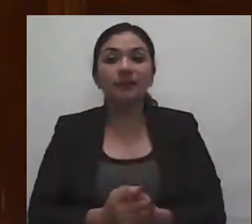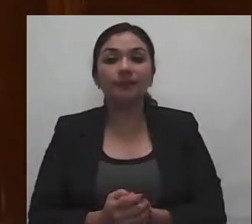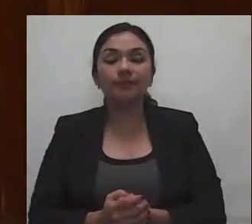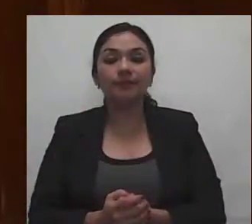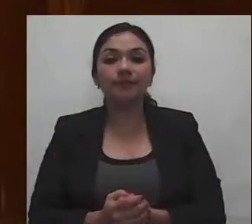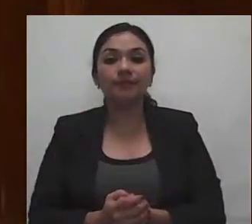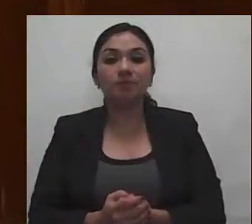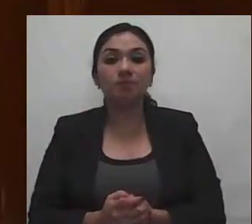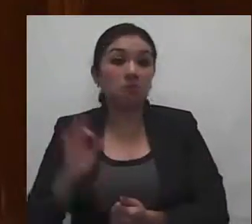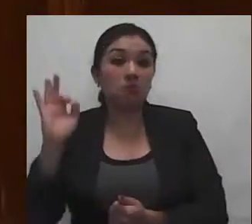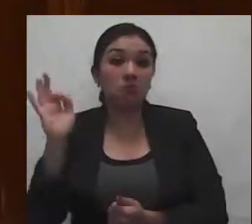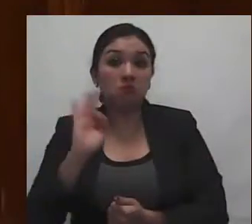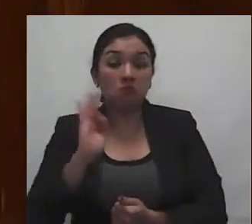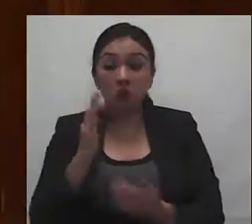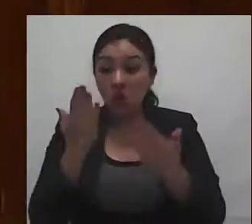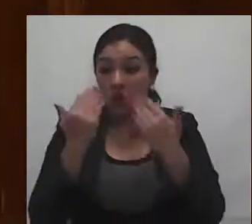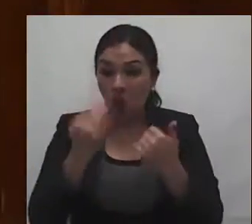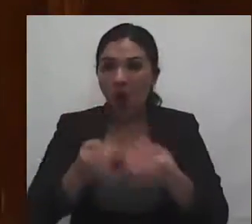Carecer de un acceso digno